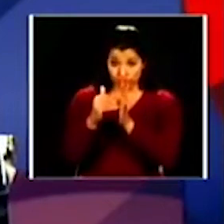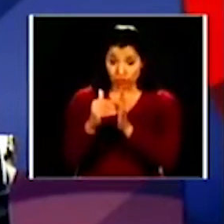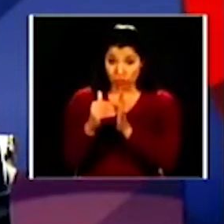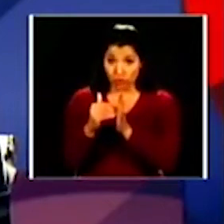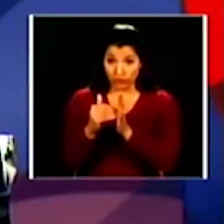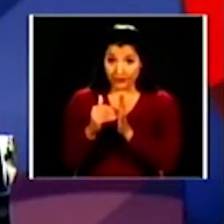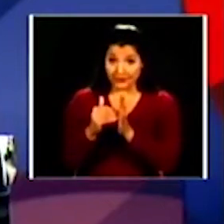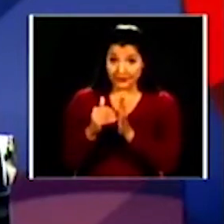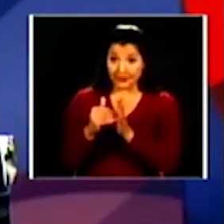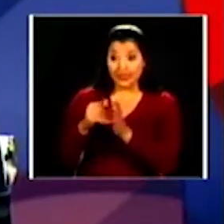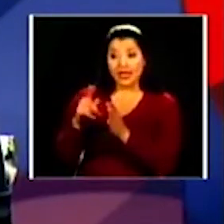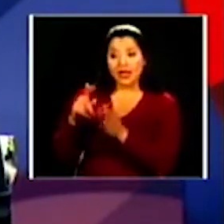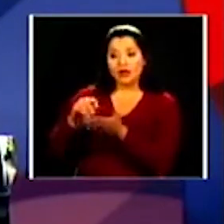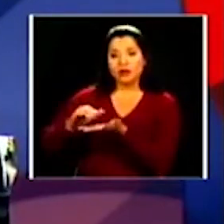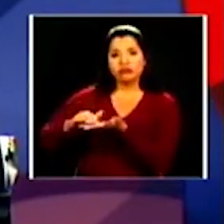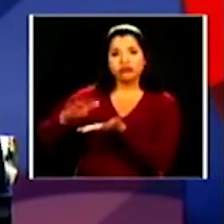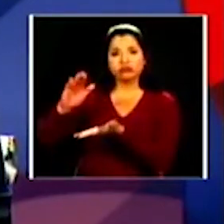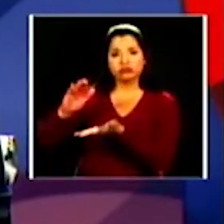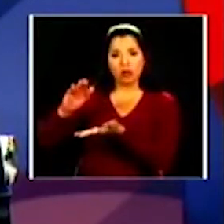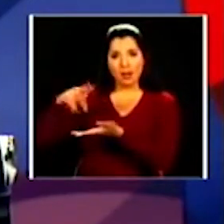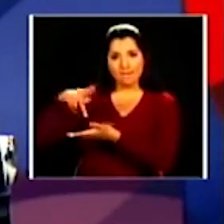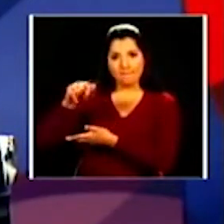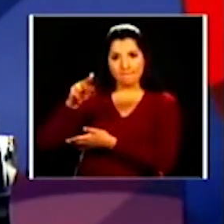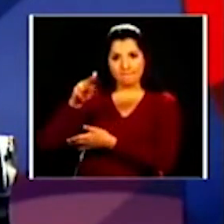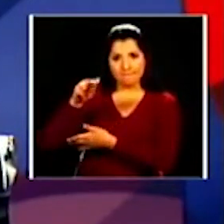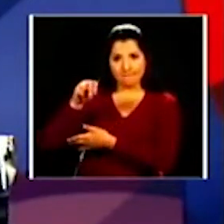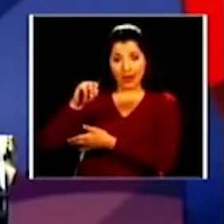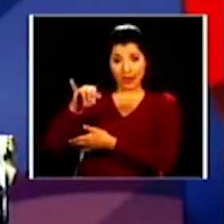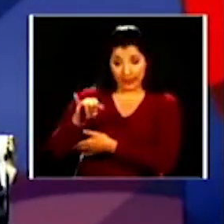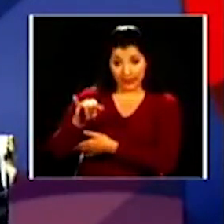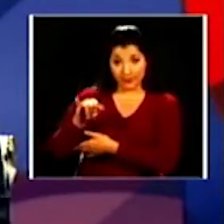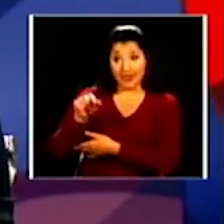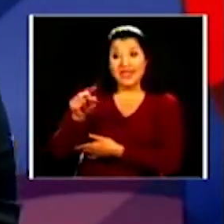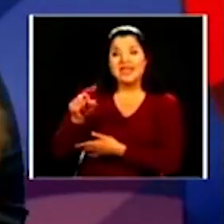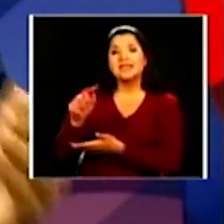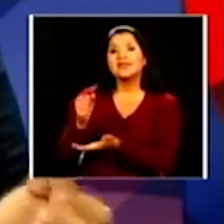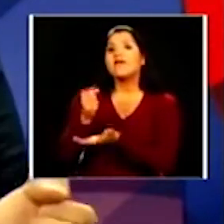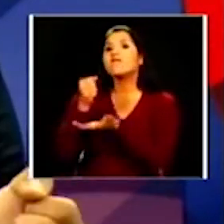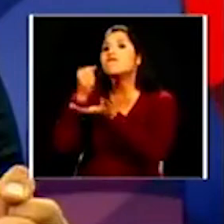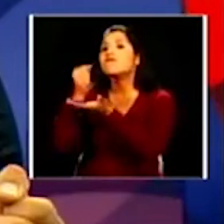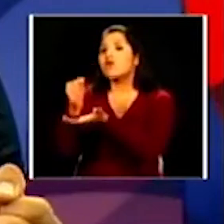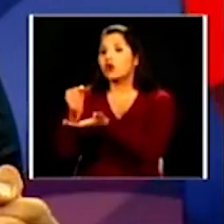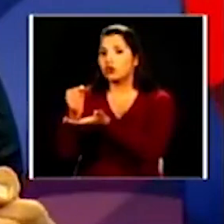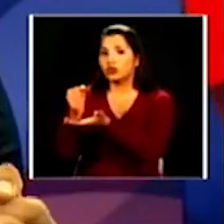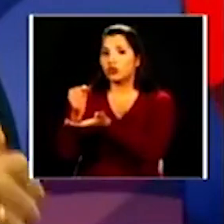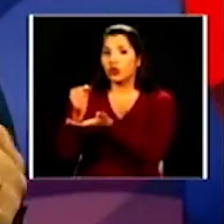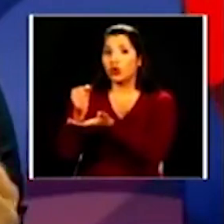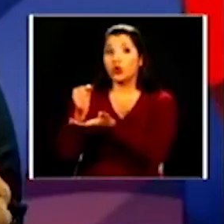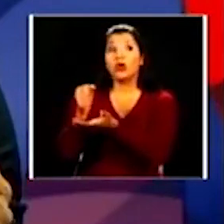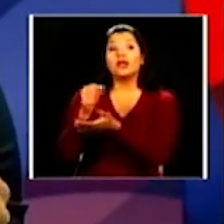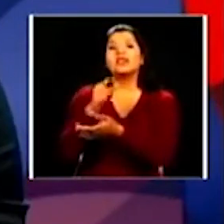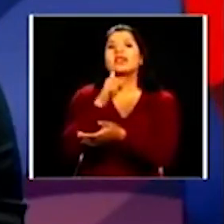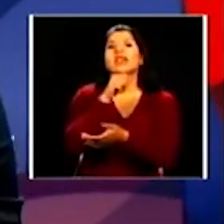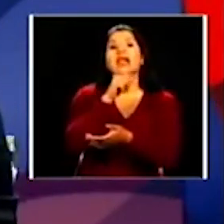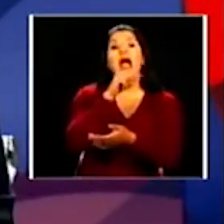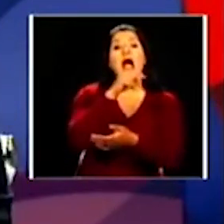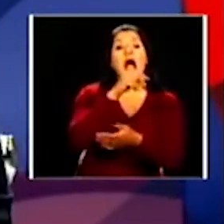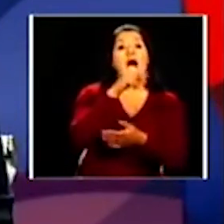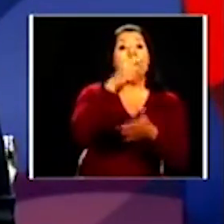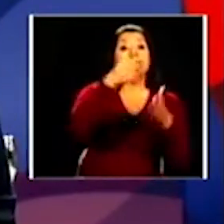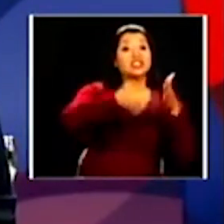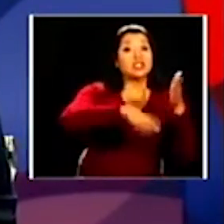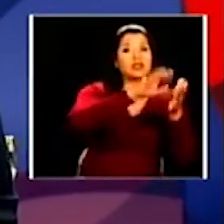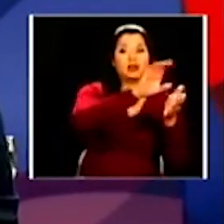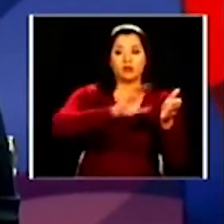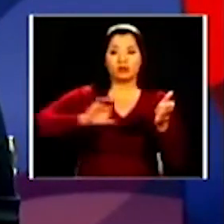que incrementar al PANI, y como estos son fondos directos de Hacienda y no pasan a FODESAF, viene a solventar la problemática que